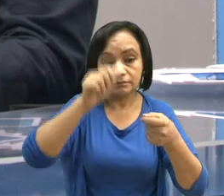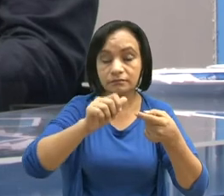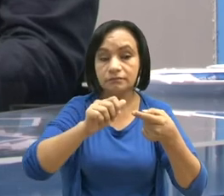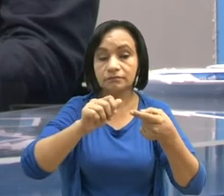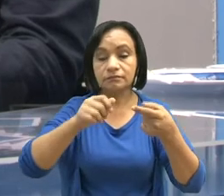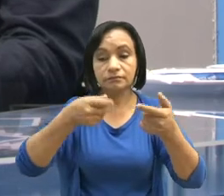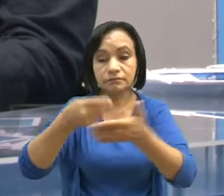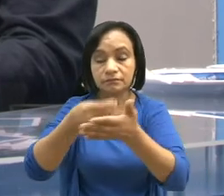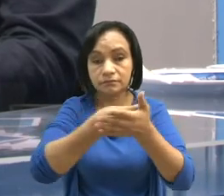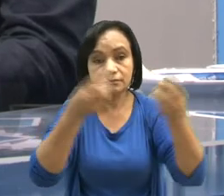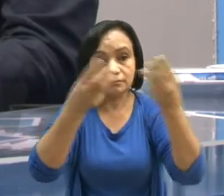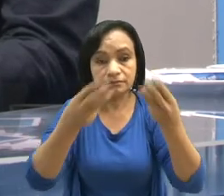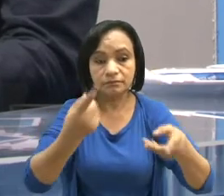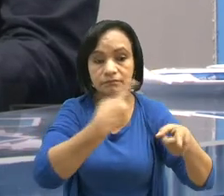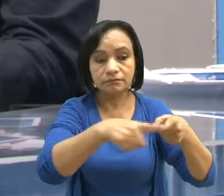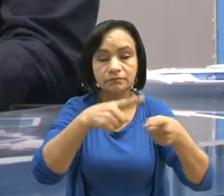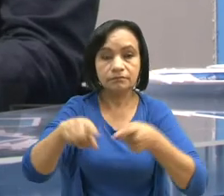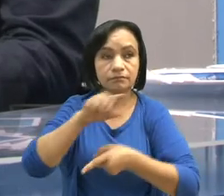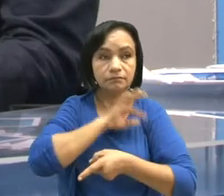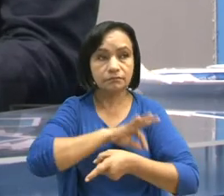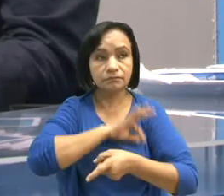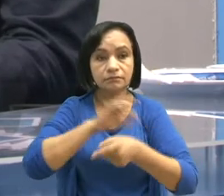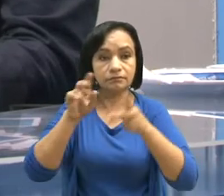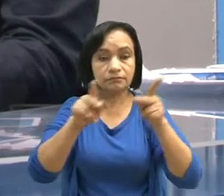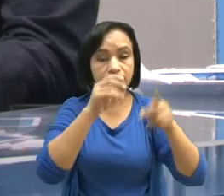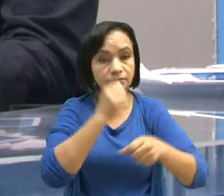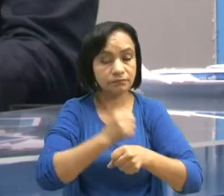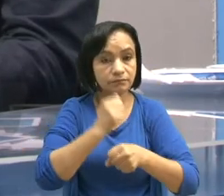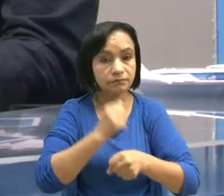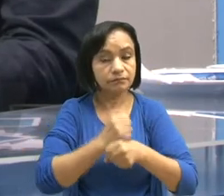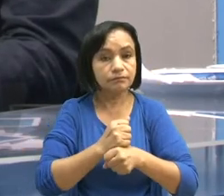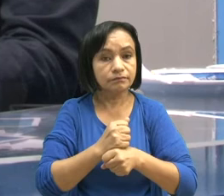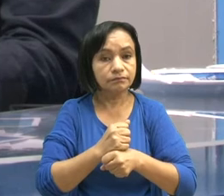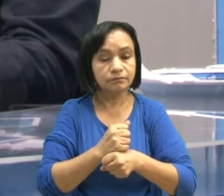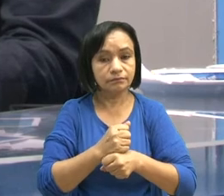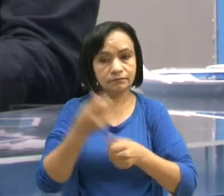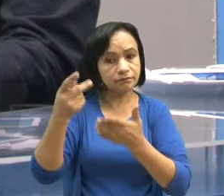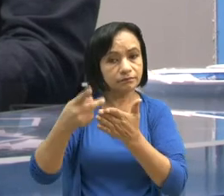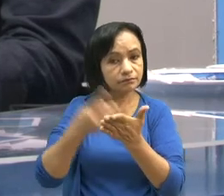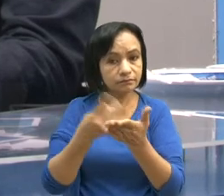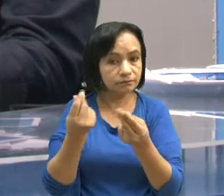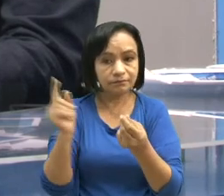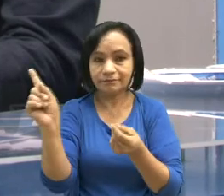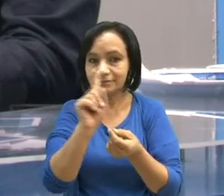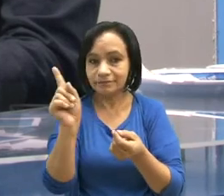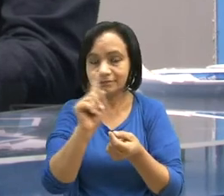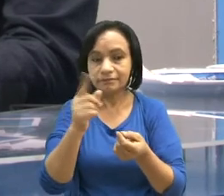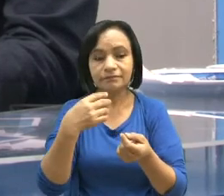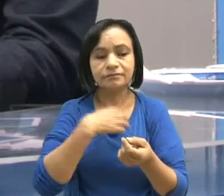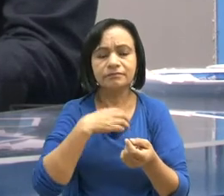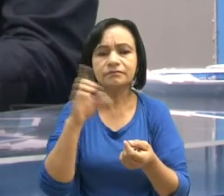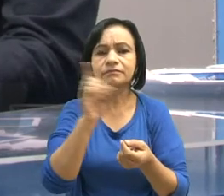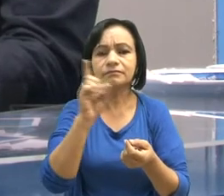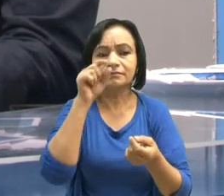los químicos, el pago de nuestros compañeros, trabajadores y trabajadoras. Ese no sale del presupuesto, ese sale